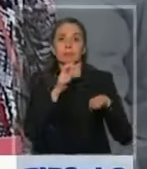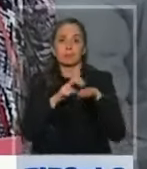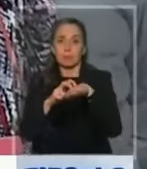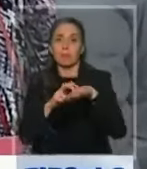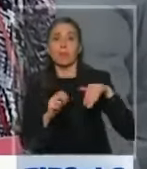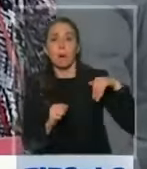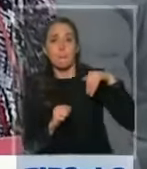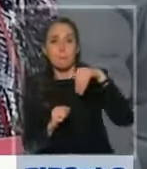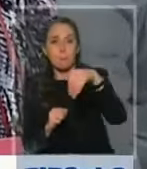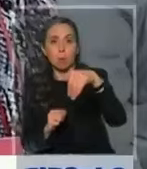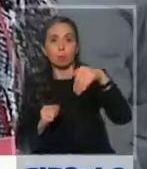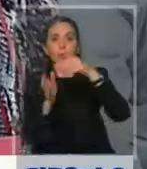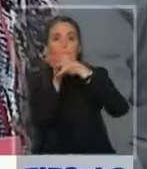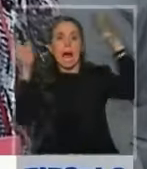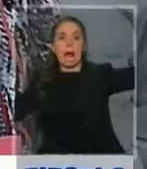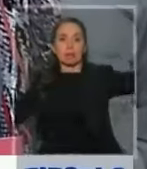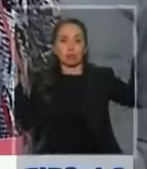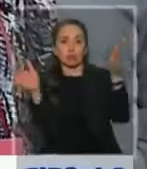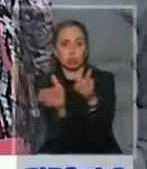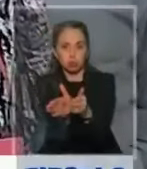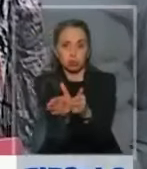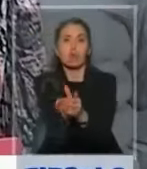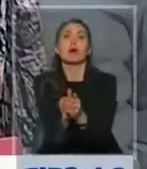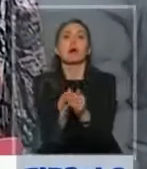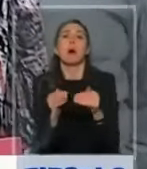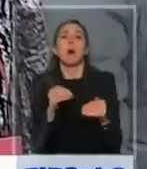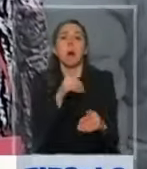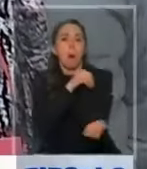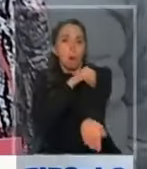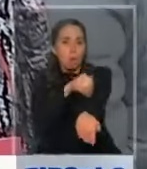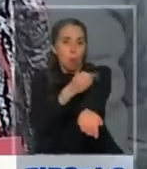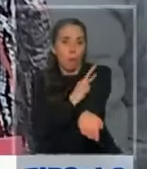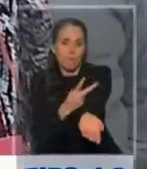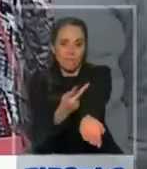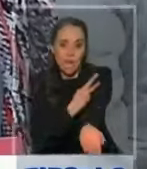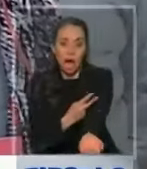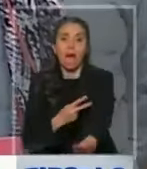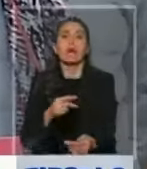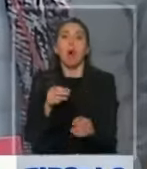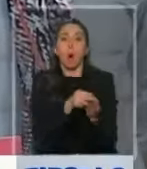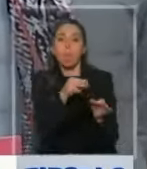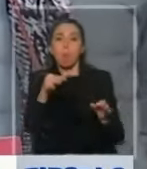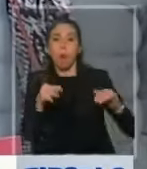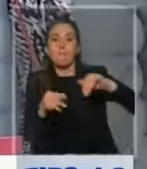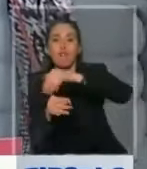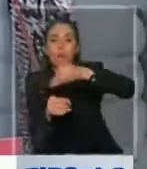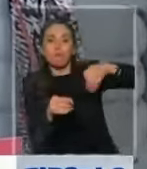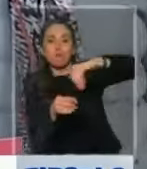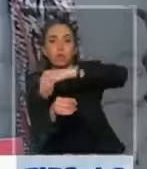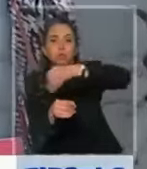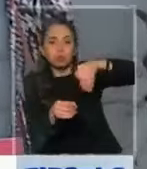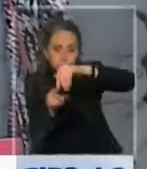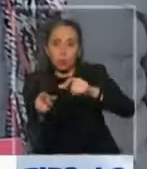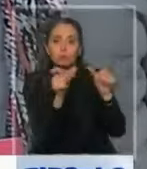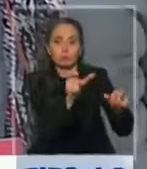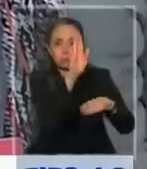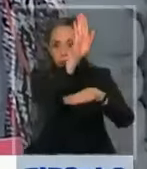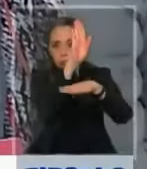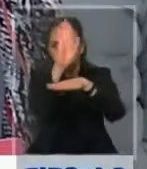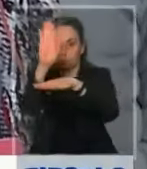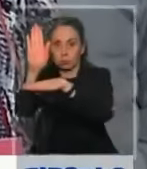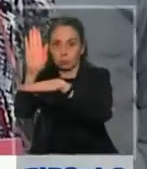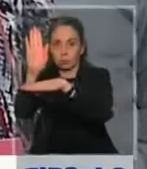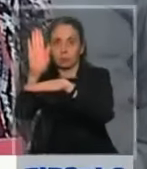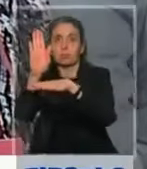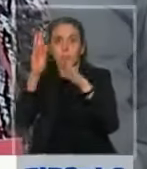buses de todo tipo, buses interurbanos, buses rurales, que vamos a estar fiscalizando, pero con un foco en